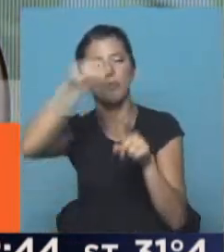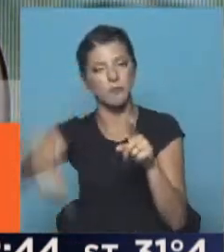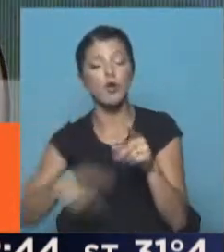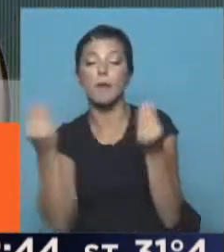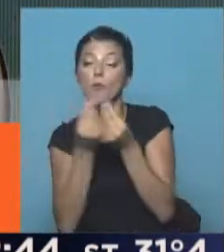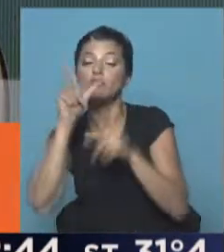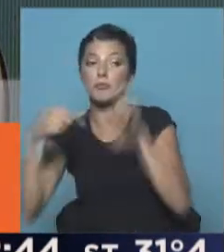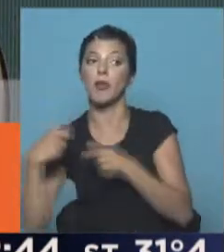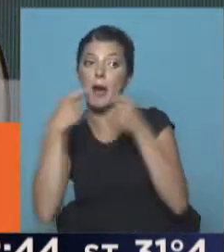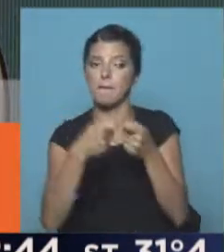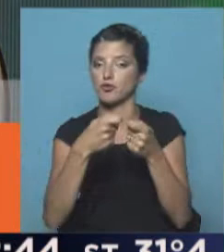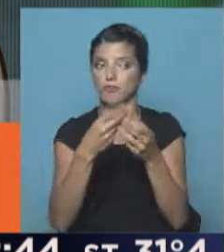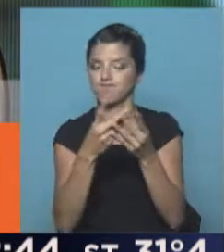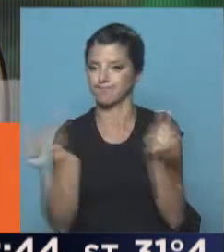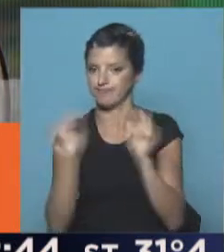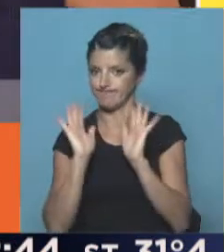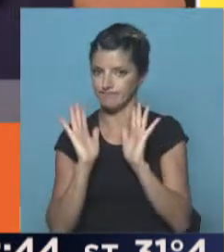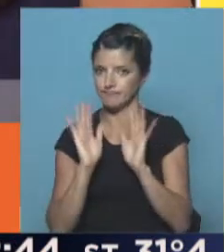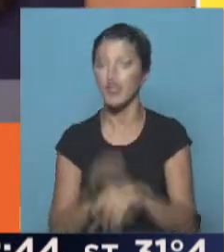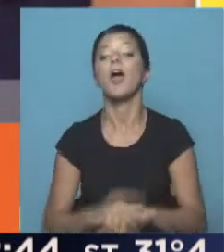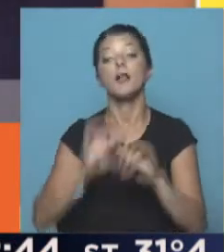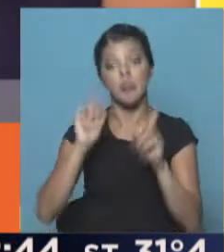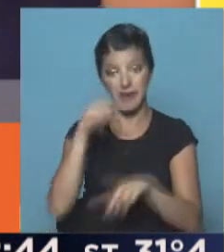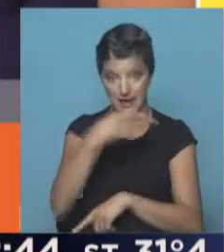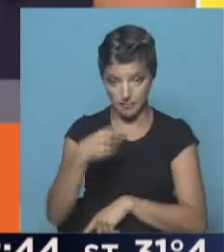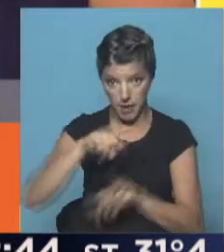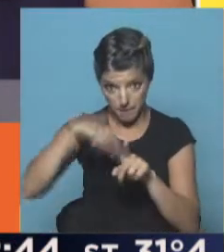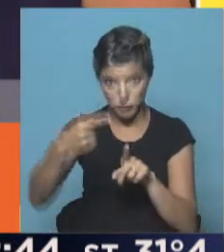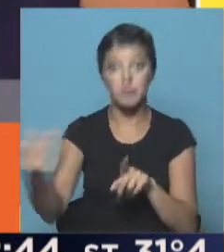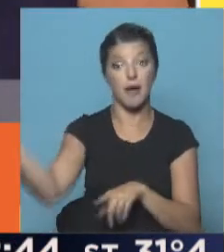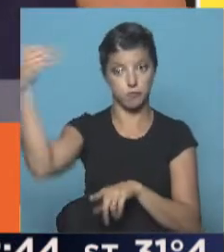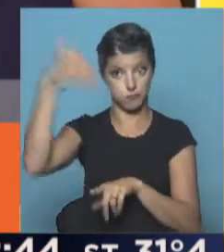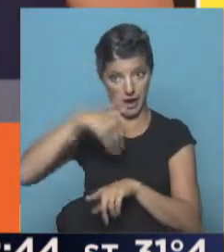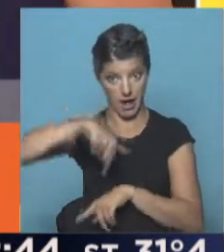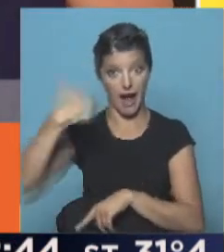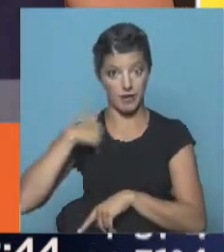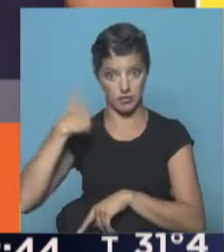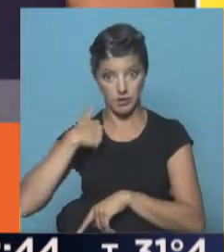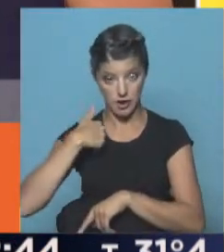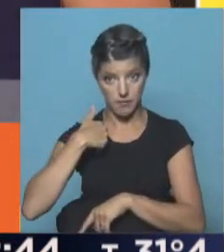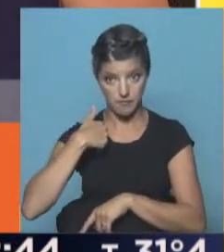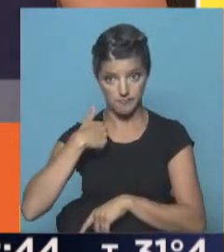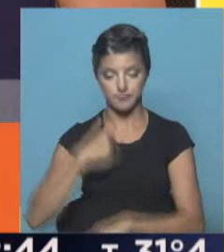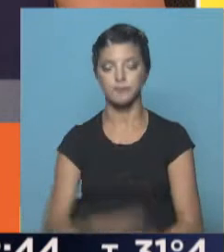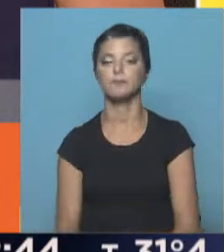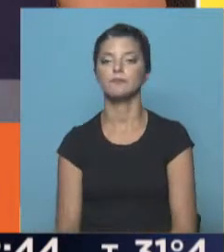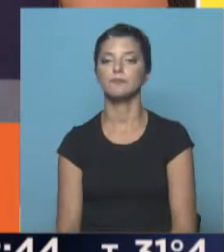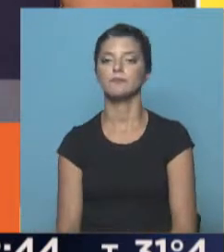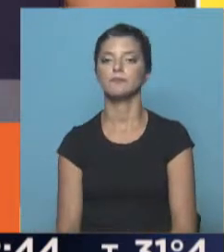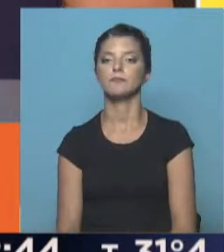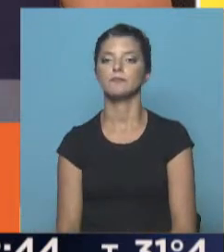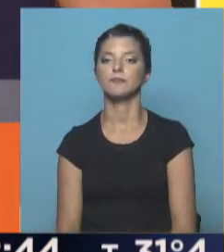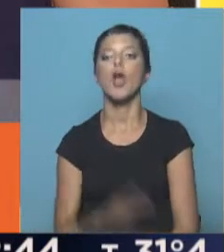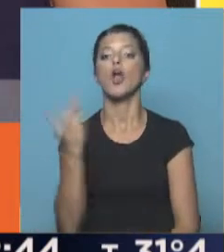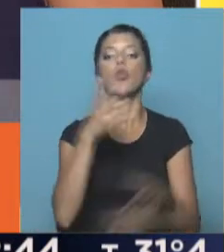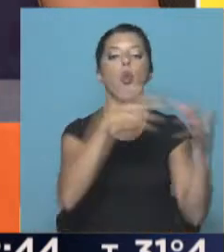pequeña que quería decirte ella está llegando a esta semana la argentina era una importante visita nacional los dos gabinetes